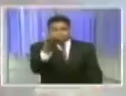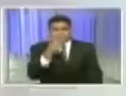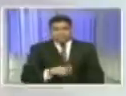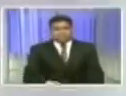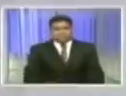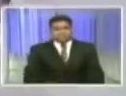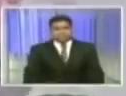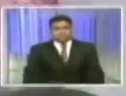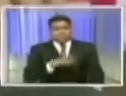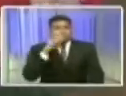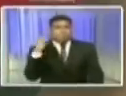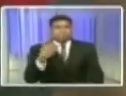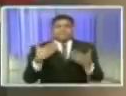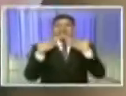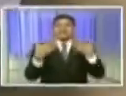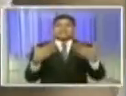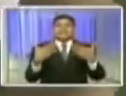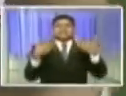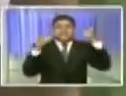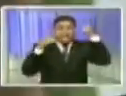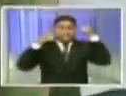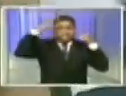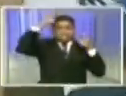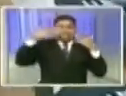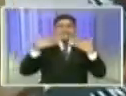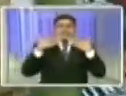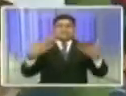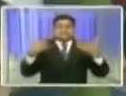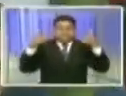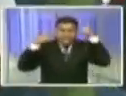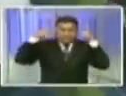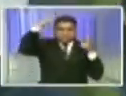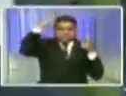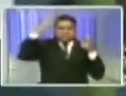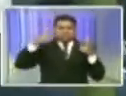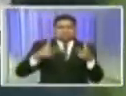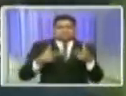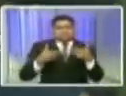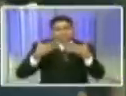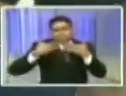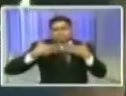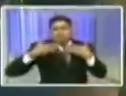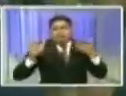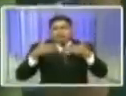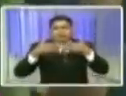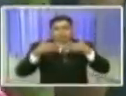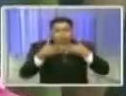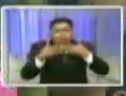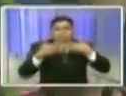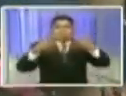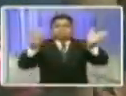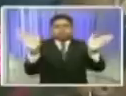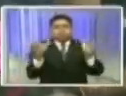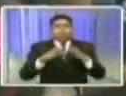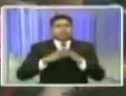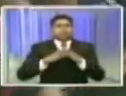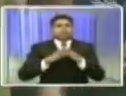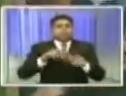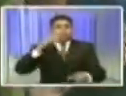Tenemos que darle las gracias, es a Hugo Chávez Frías, que le abrió las compuertas del siglo XXI a la